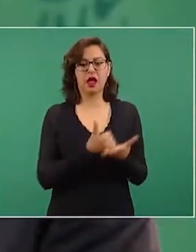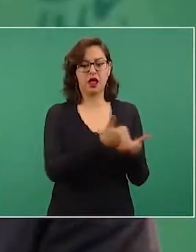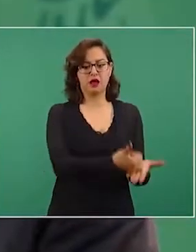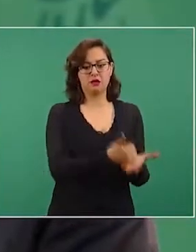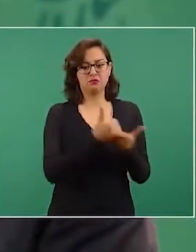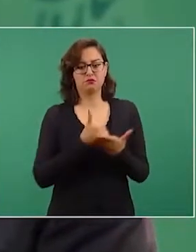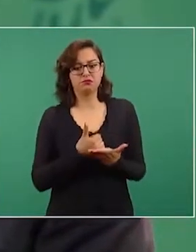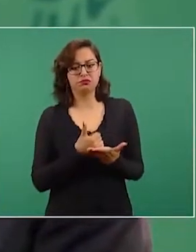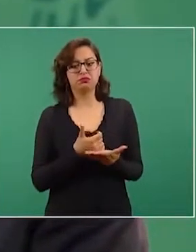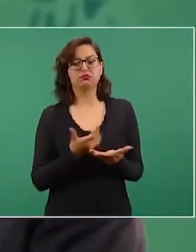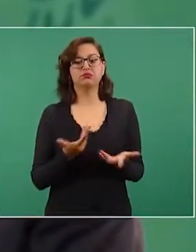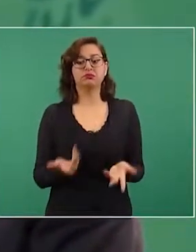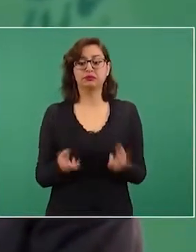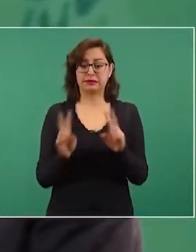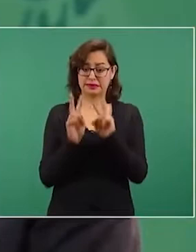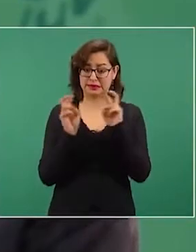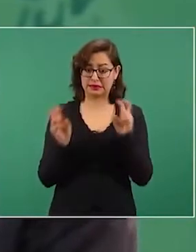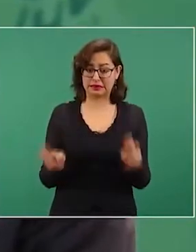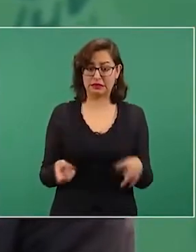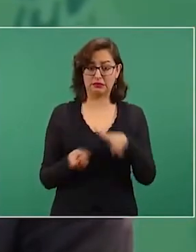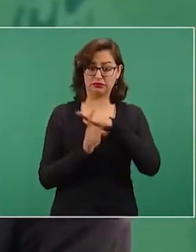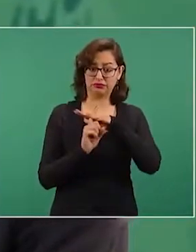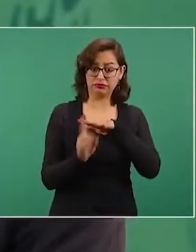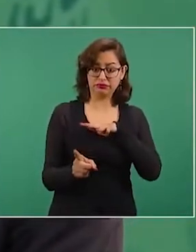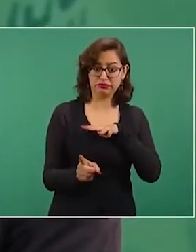y que el tema migratorio